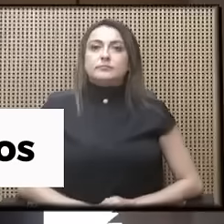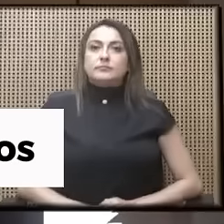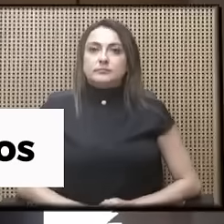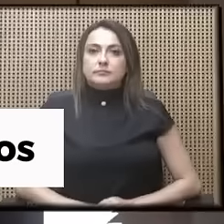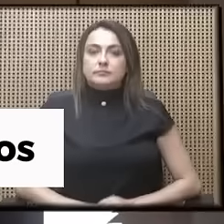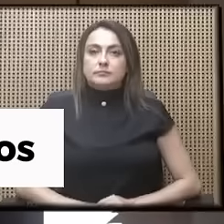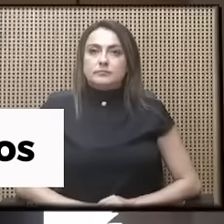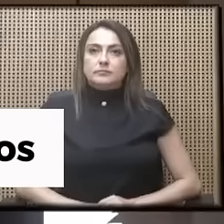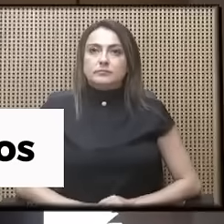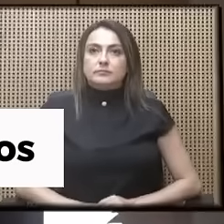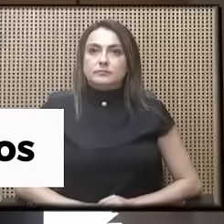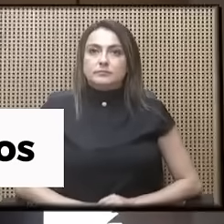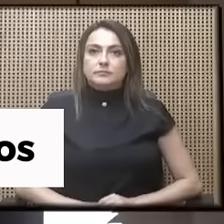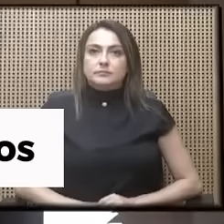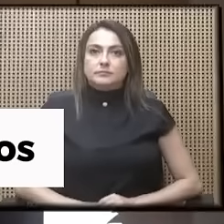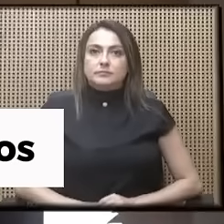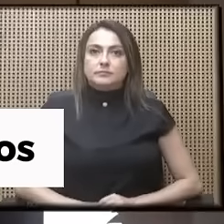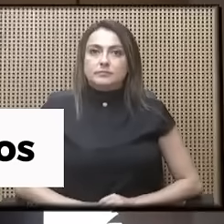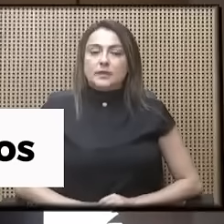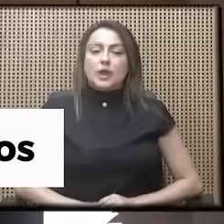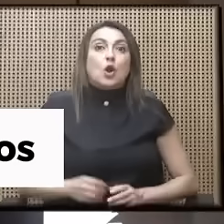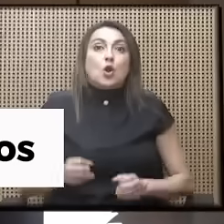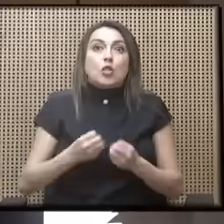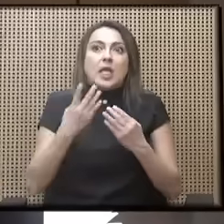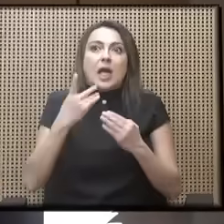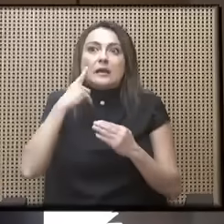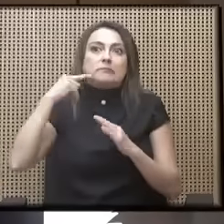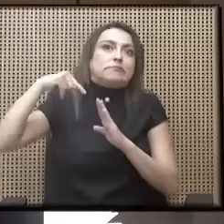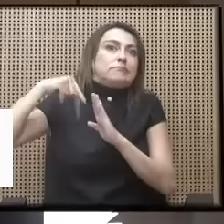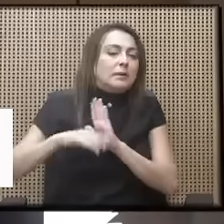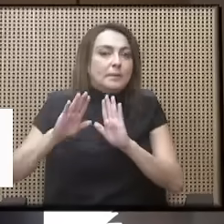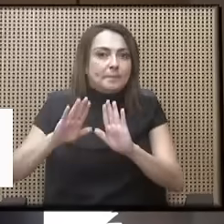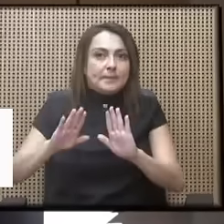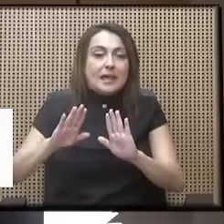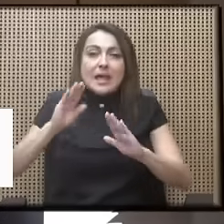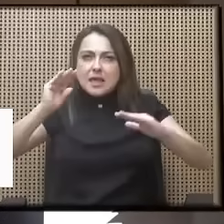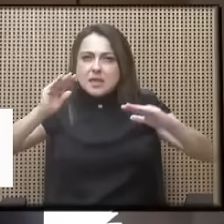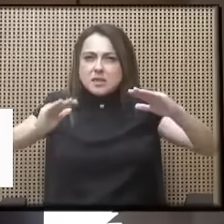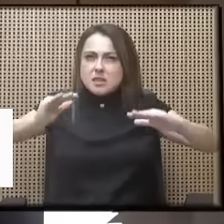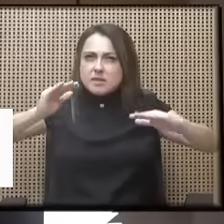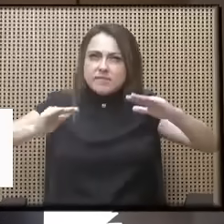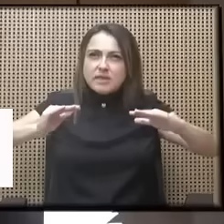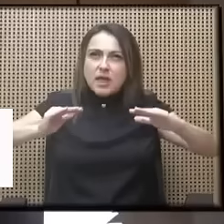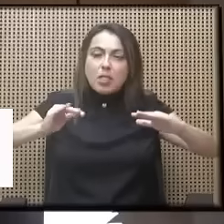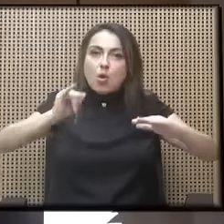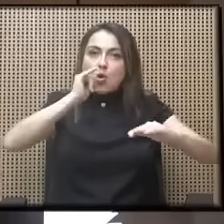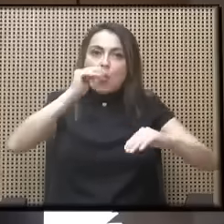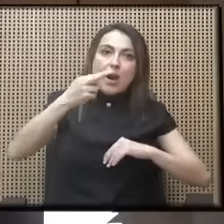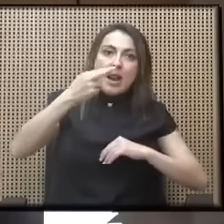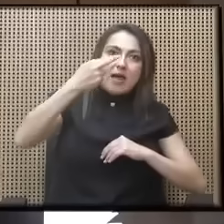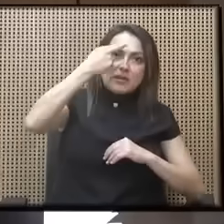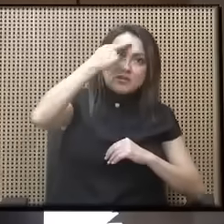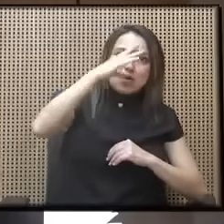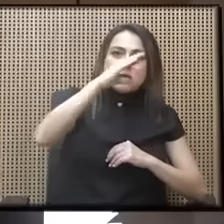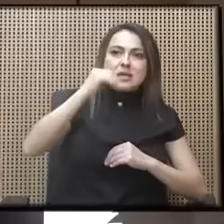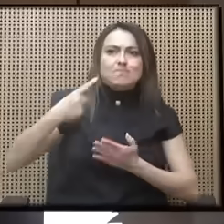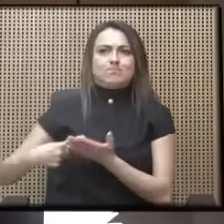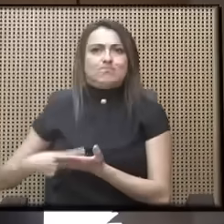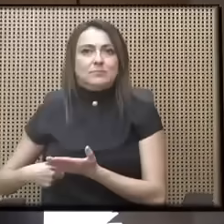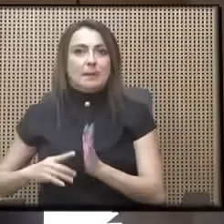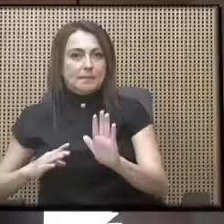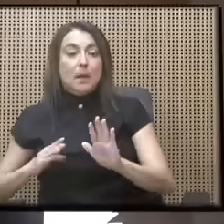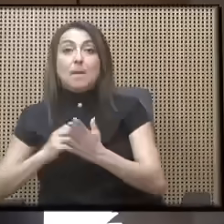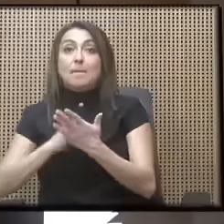lo menos apasionado posible, o al menos equilibrando la pasión con la razón. Es un